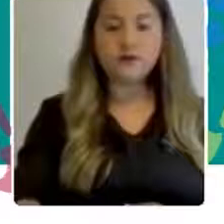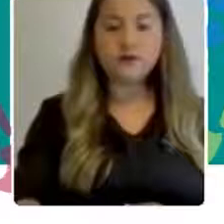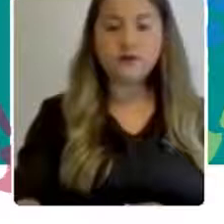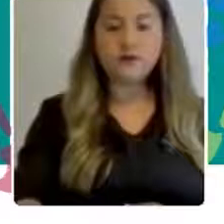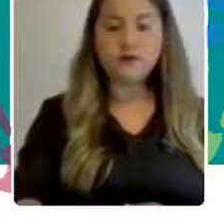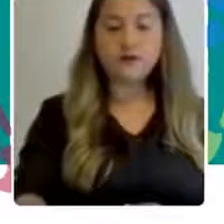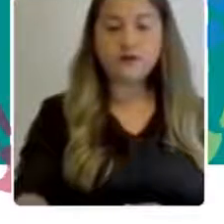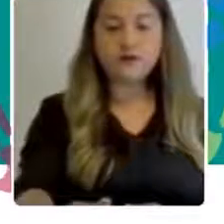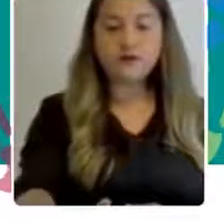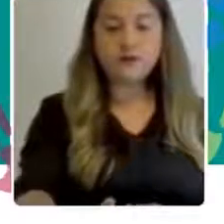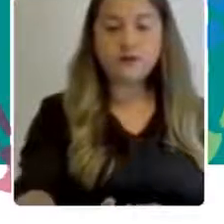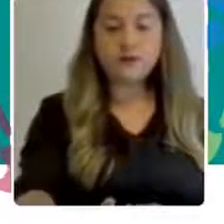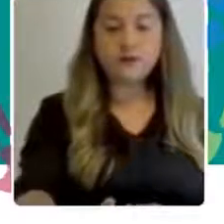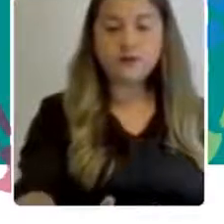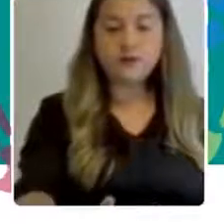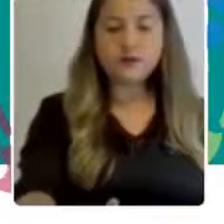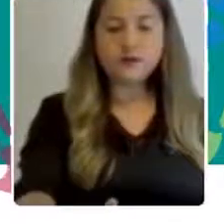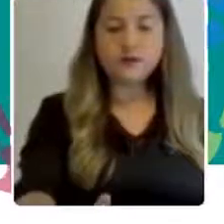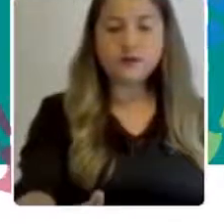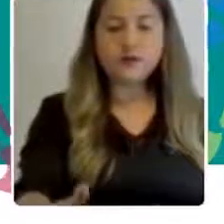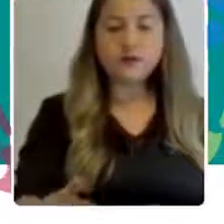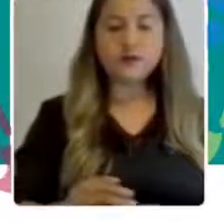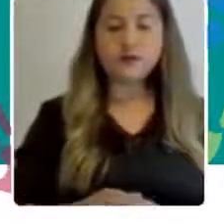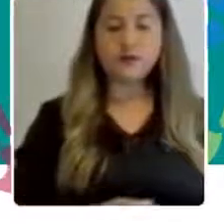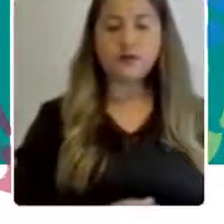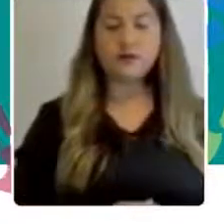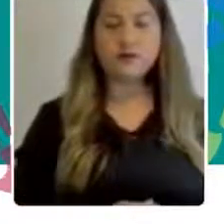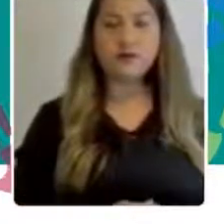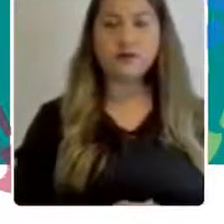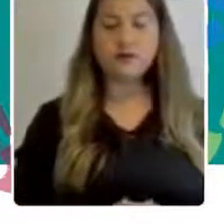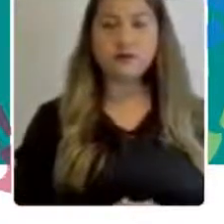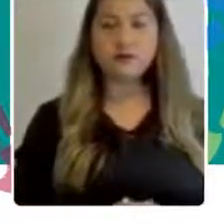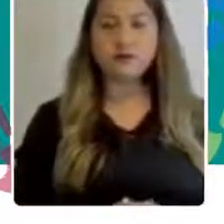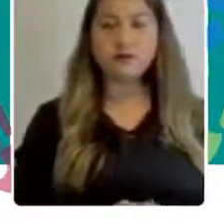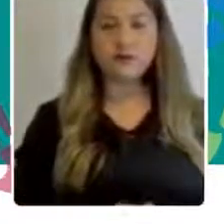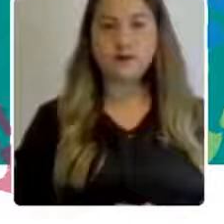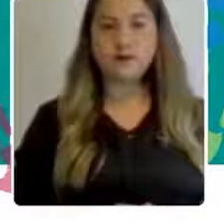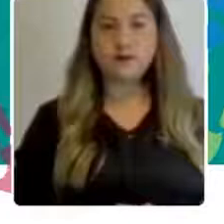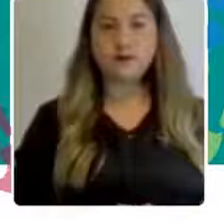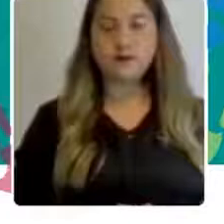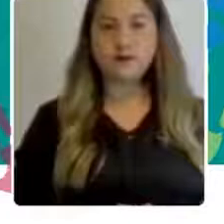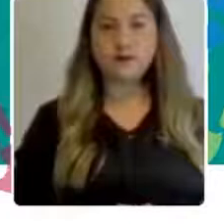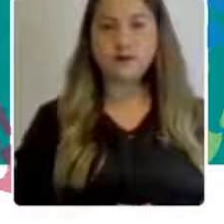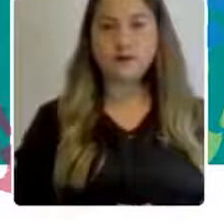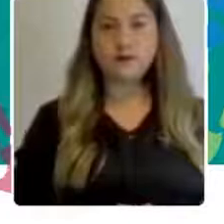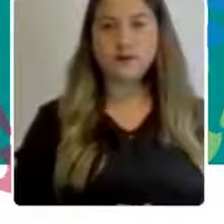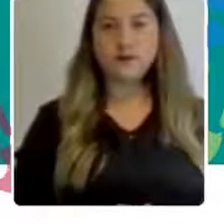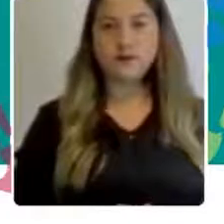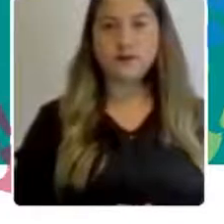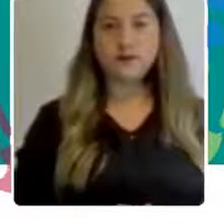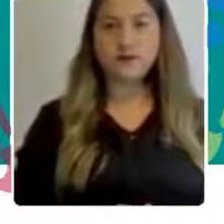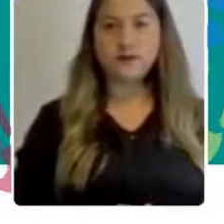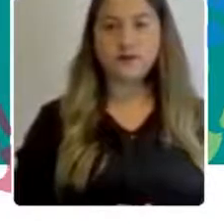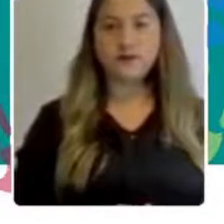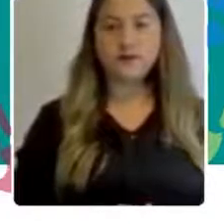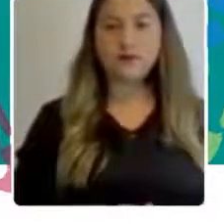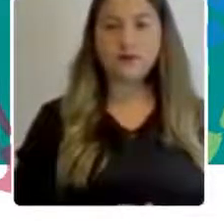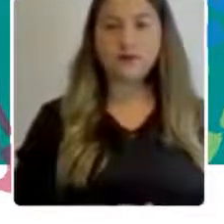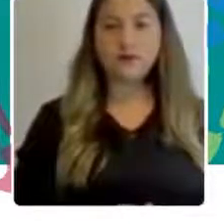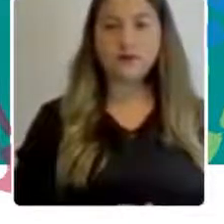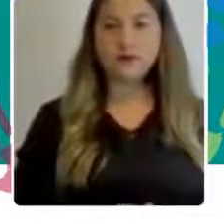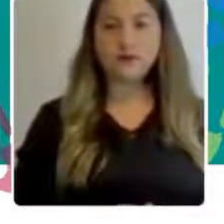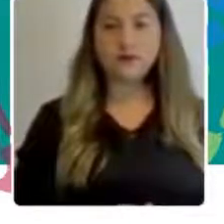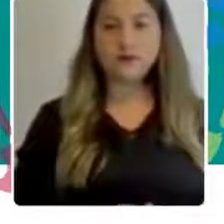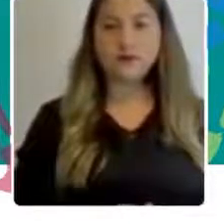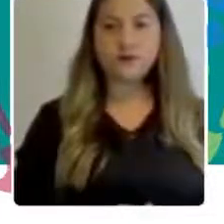que esta ha disminuido crecientemente por cada año y